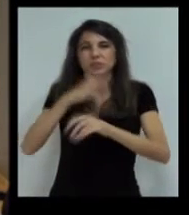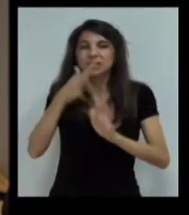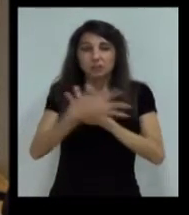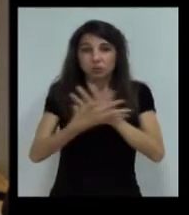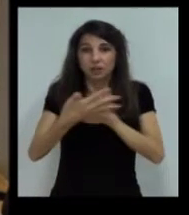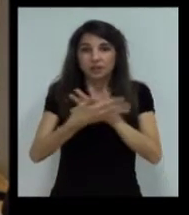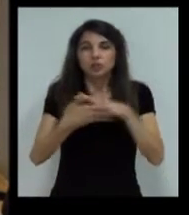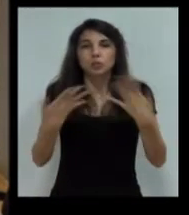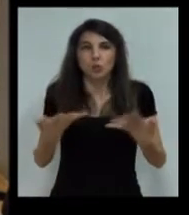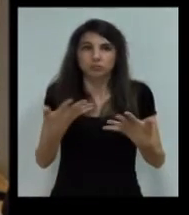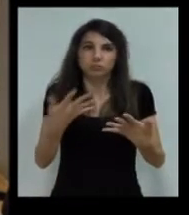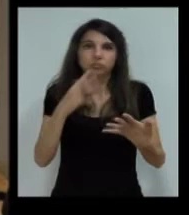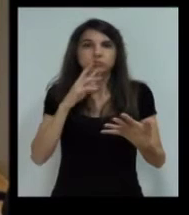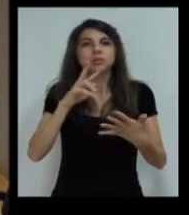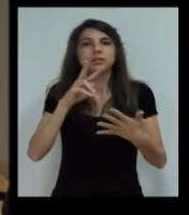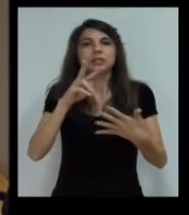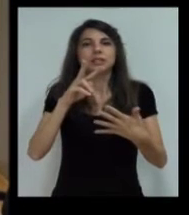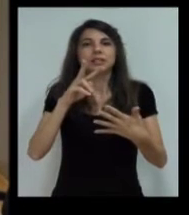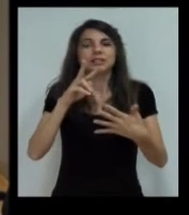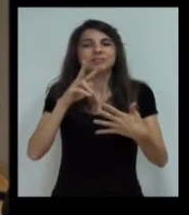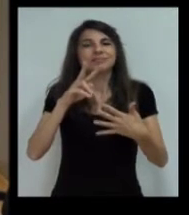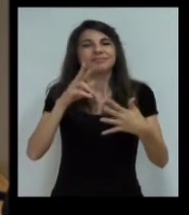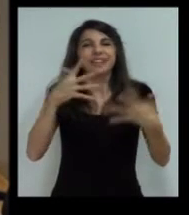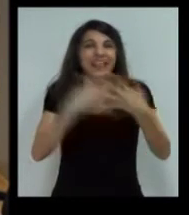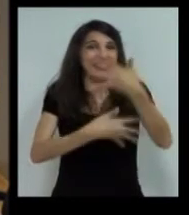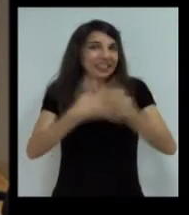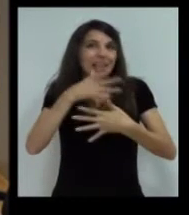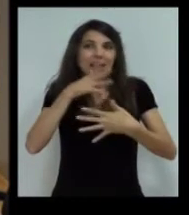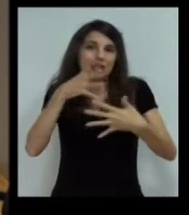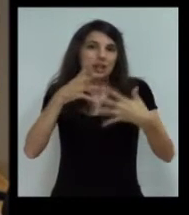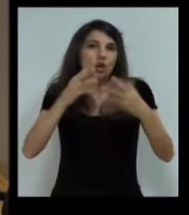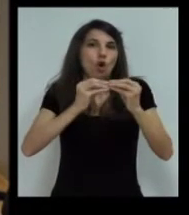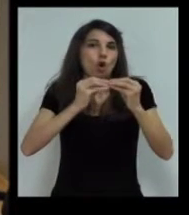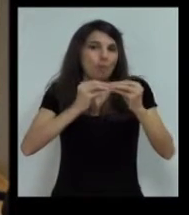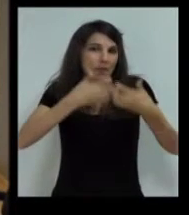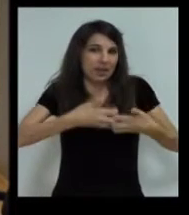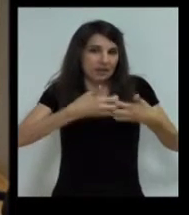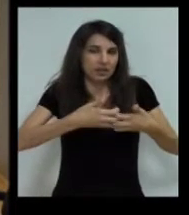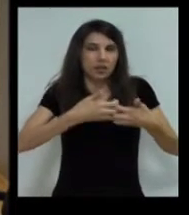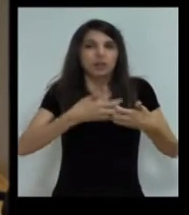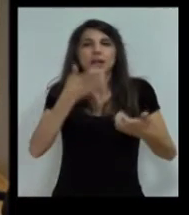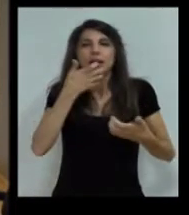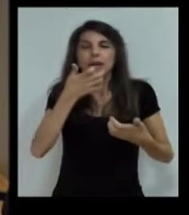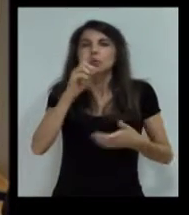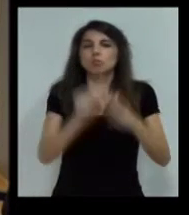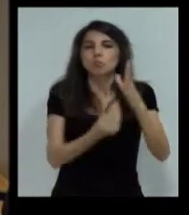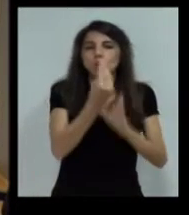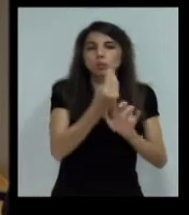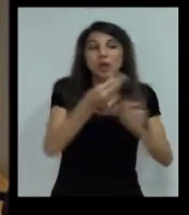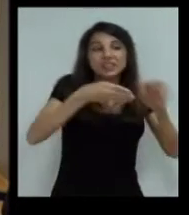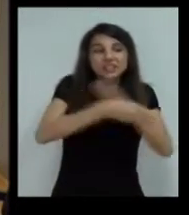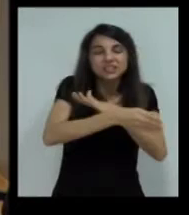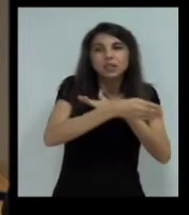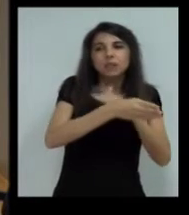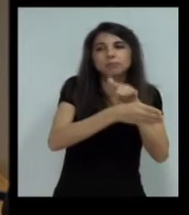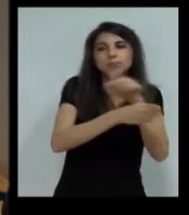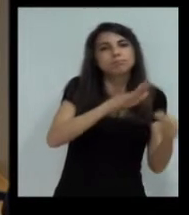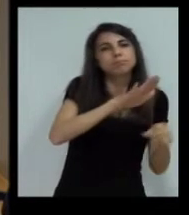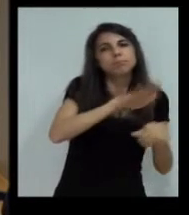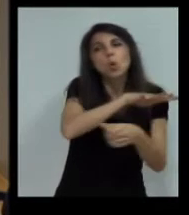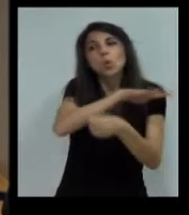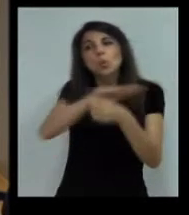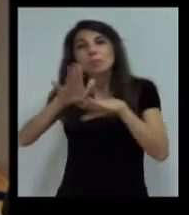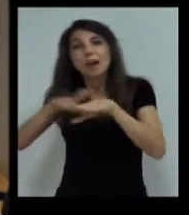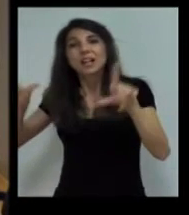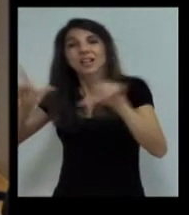de interoperabilidad. ¿Por qué no llega el producto accesible cuando pasa por una plataforma de pago? Pues por los motivos que